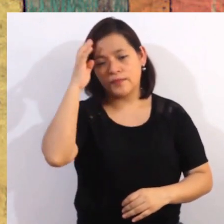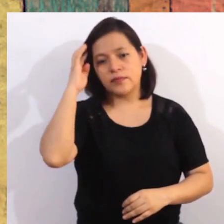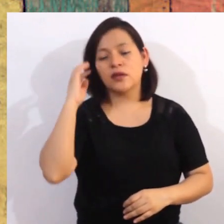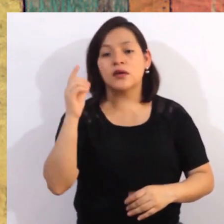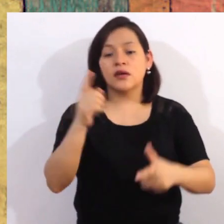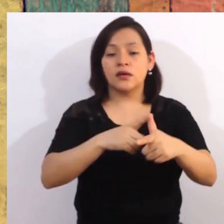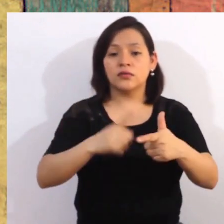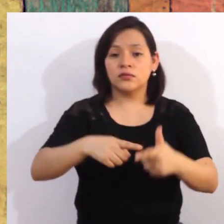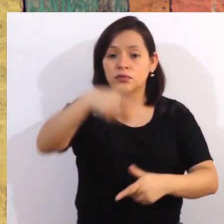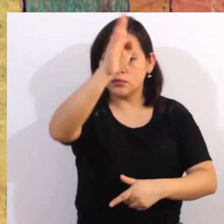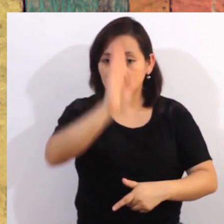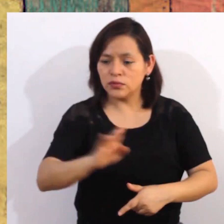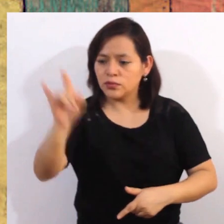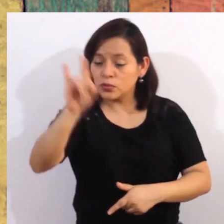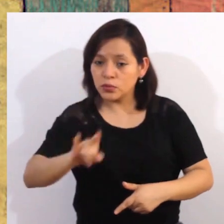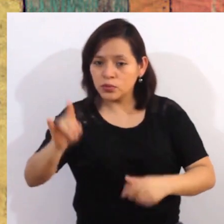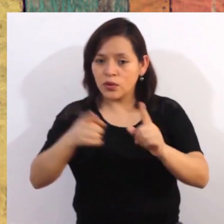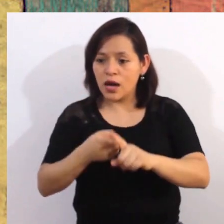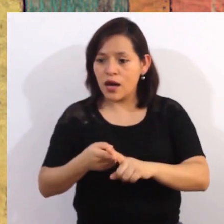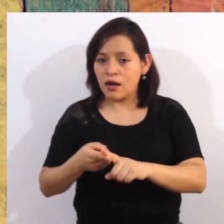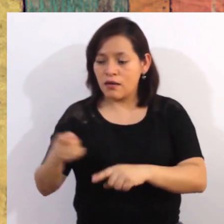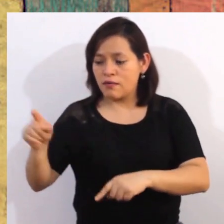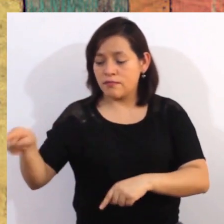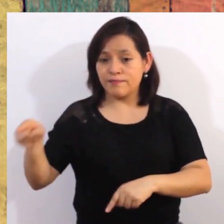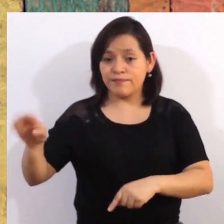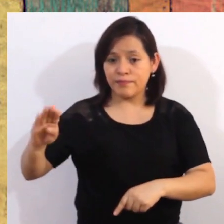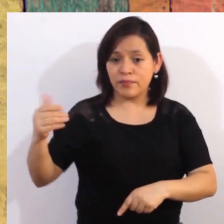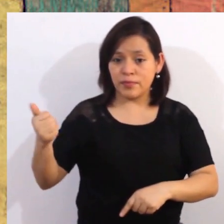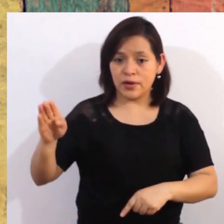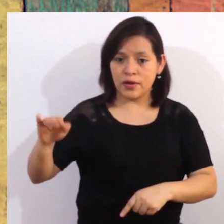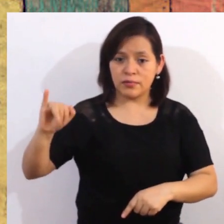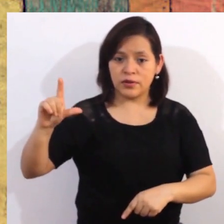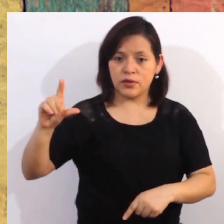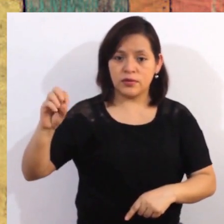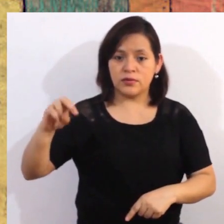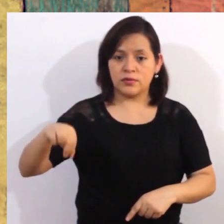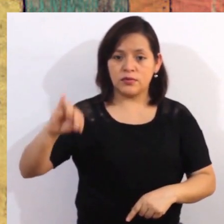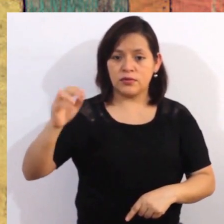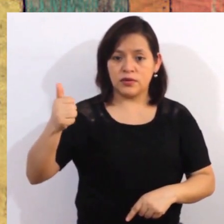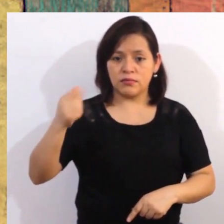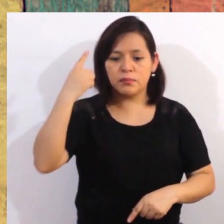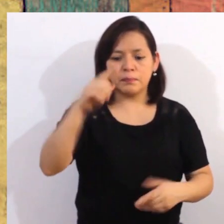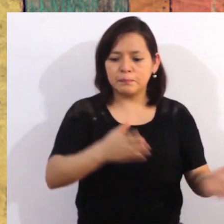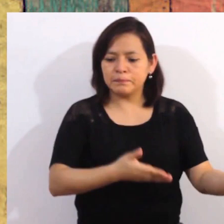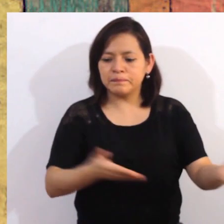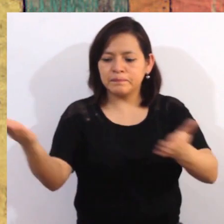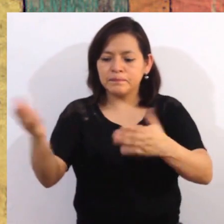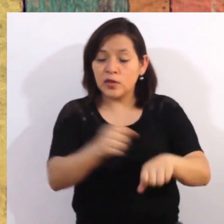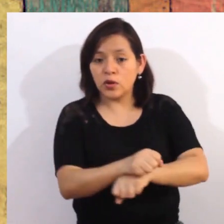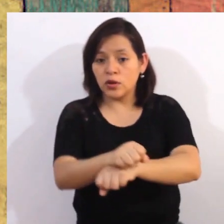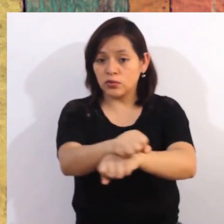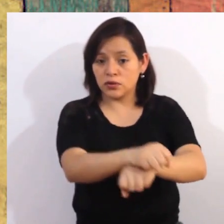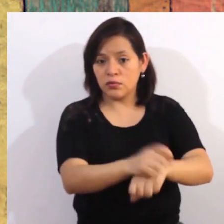Dios utilizó a Babilonia para llevarse cautivo a Judá y a Jerusalén.